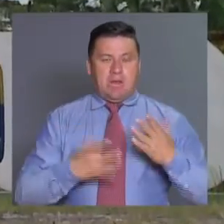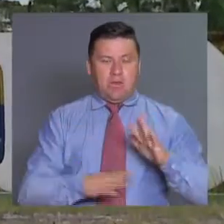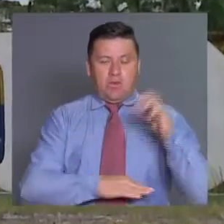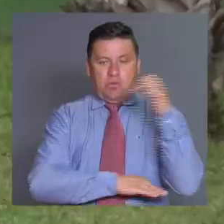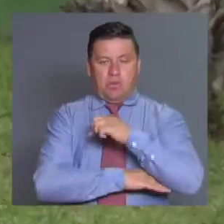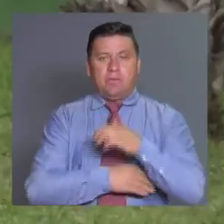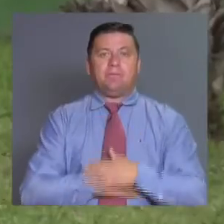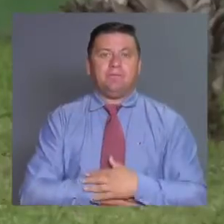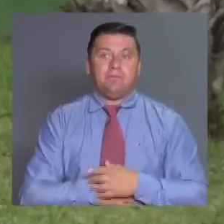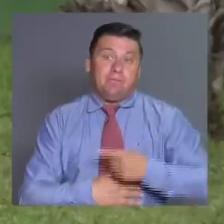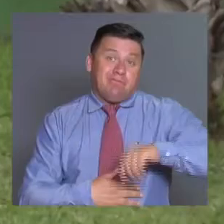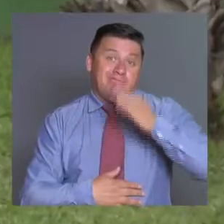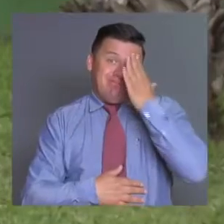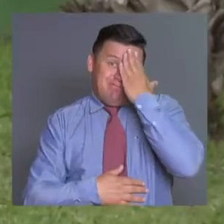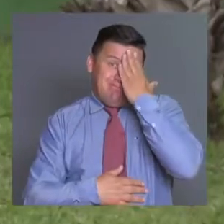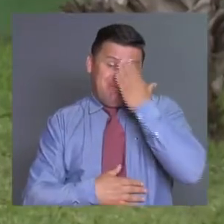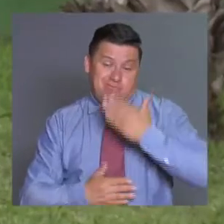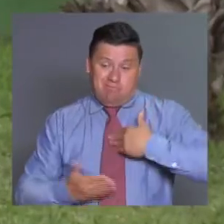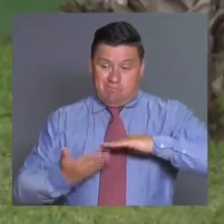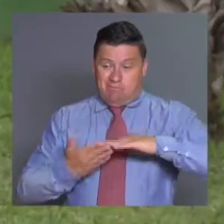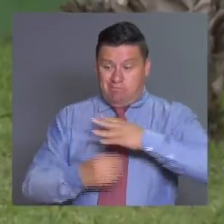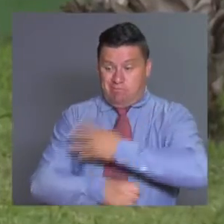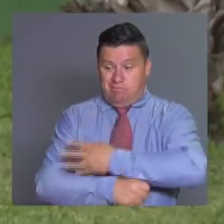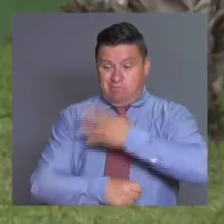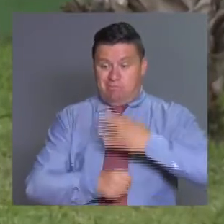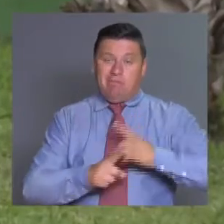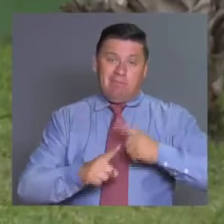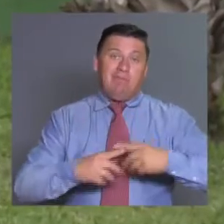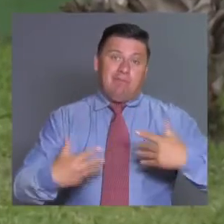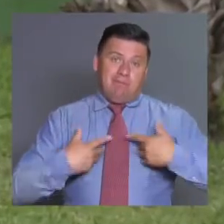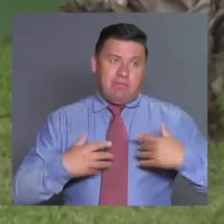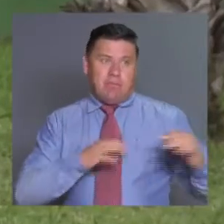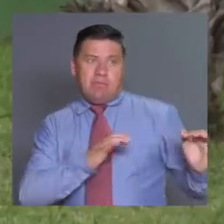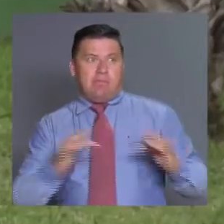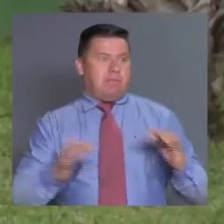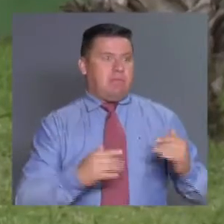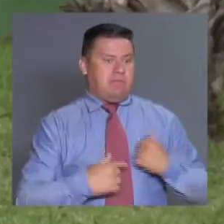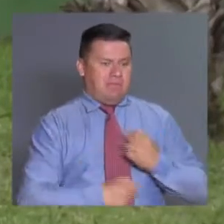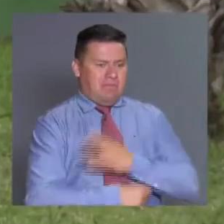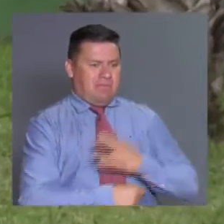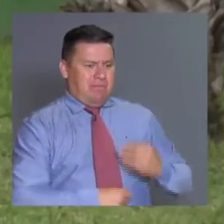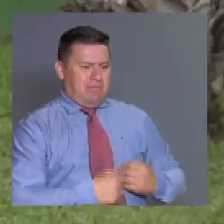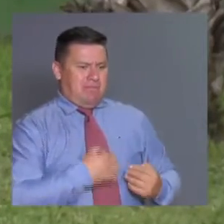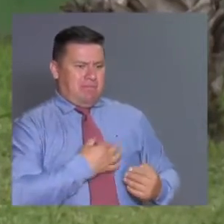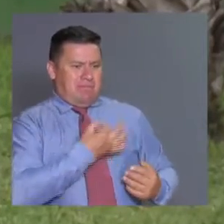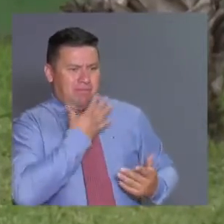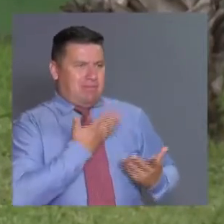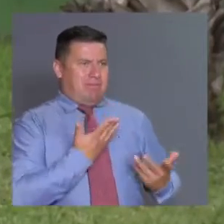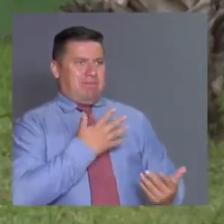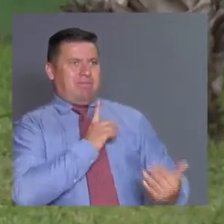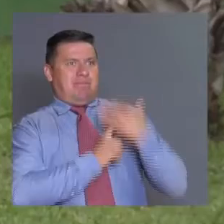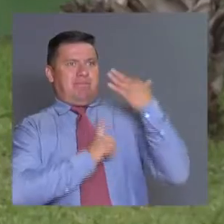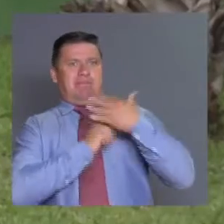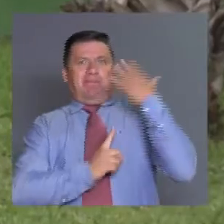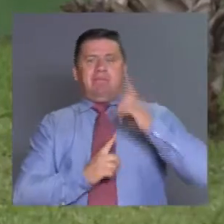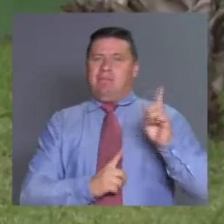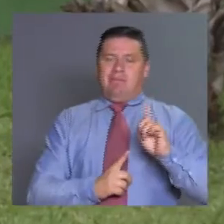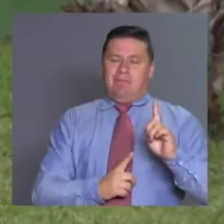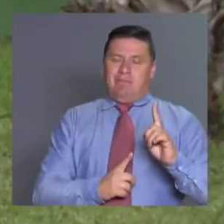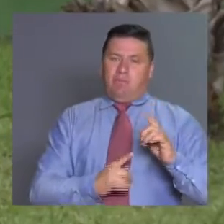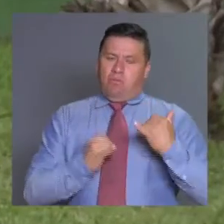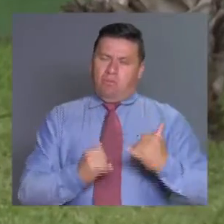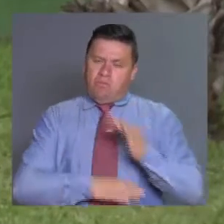putumayo sabemos que nuestra población lgtbi fue víctima del conflicto y queríamos que haya reconciliación entre ellos y nosotros